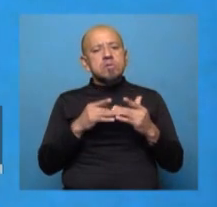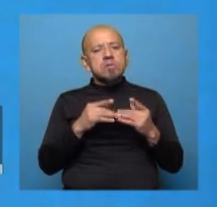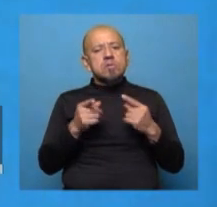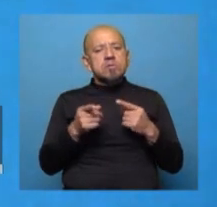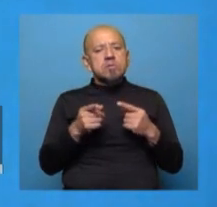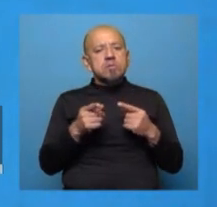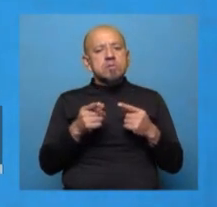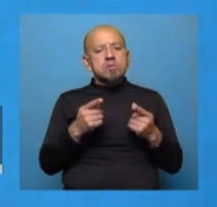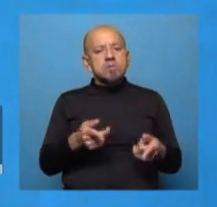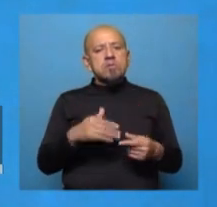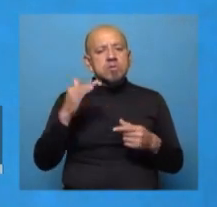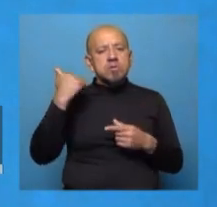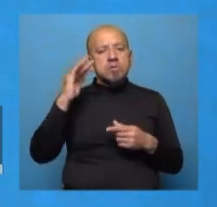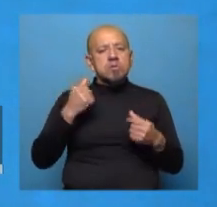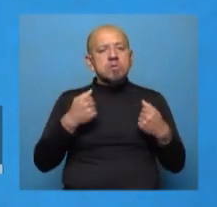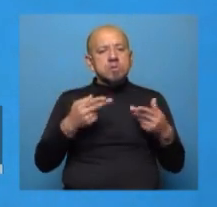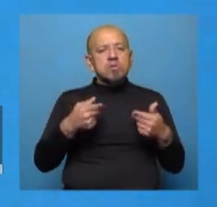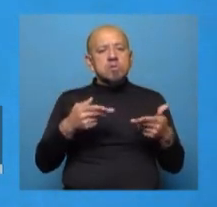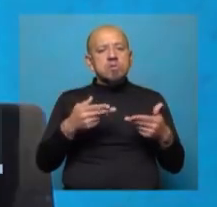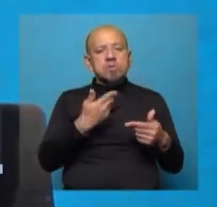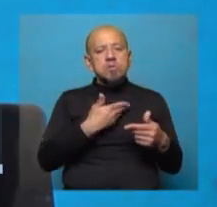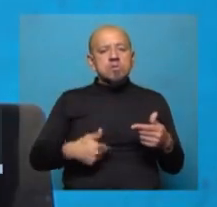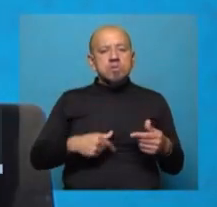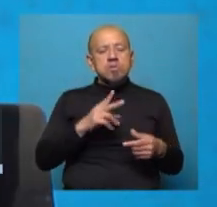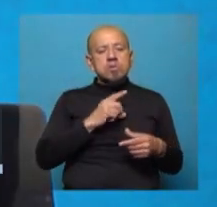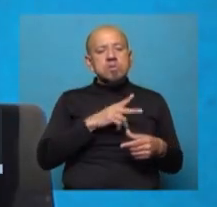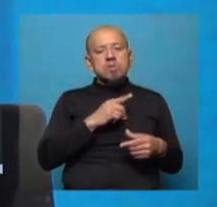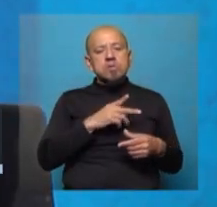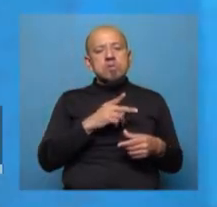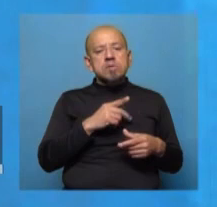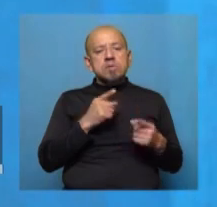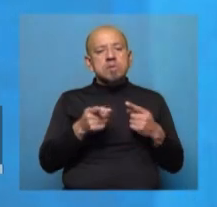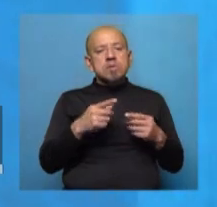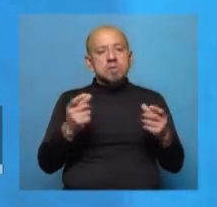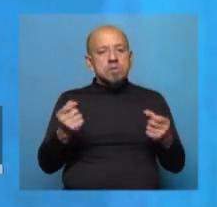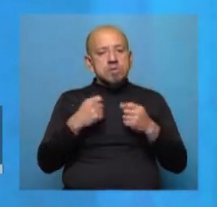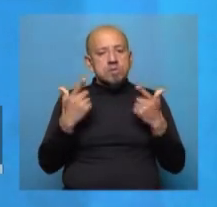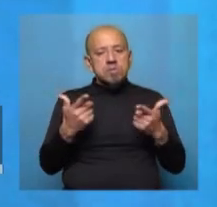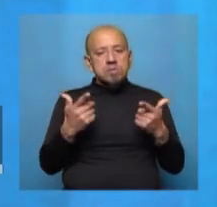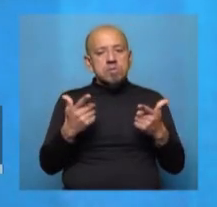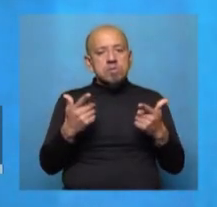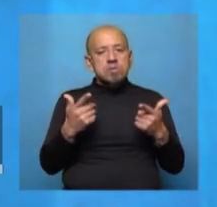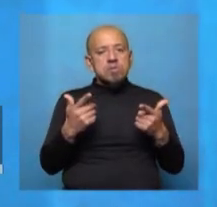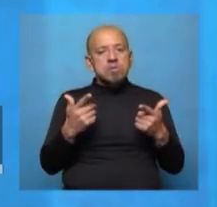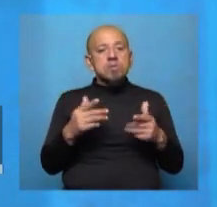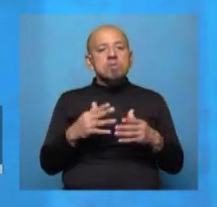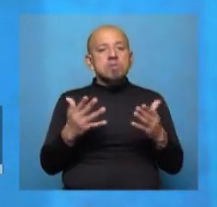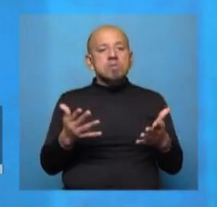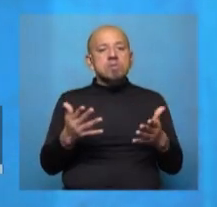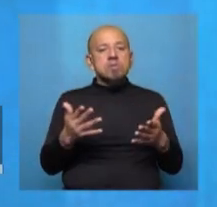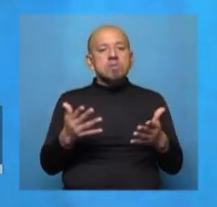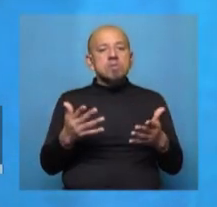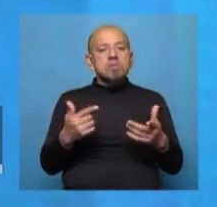bueno con autoridades del fútbol y y del gobierno de chile la sorpresa este es menor mucho menor